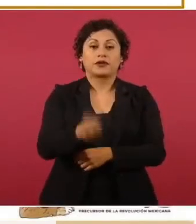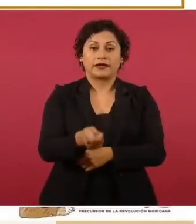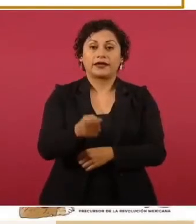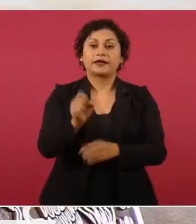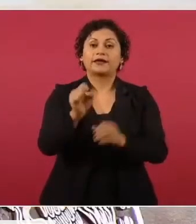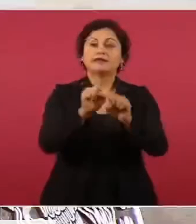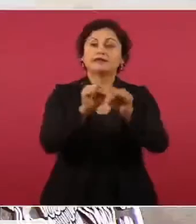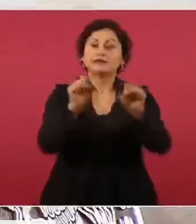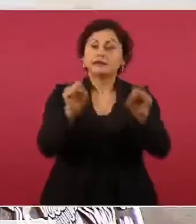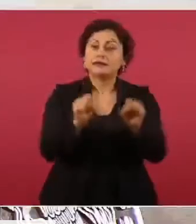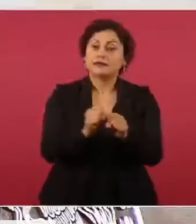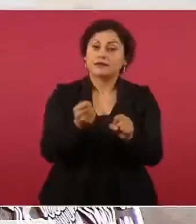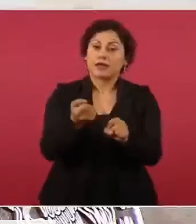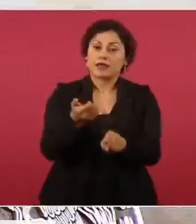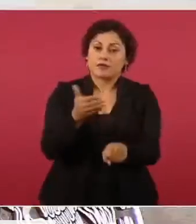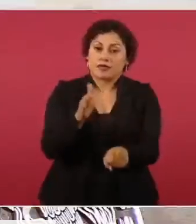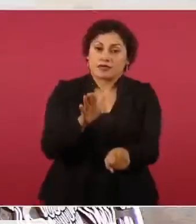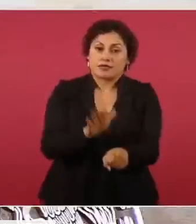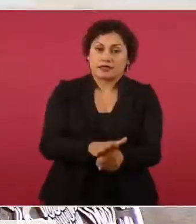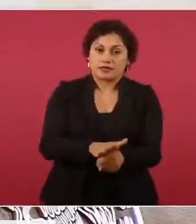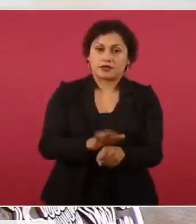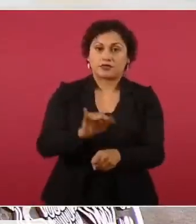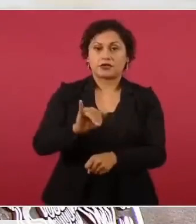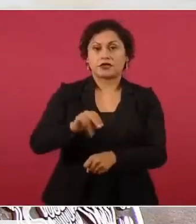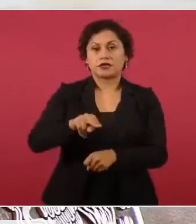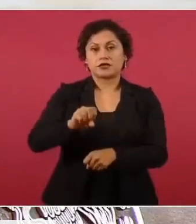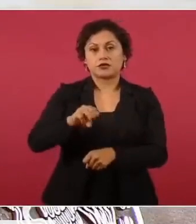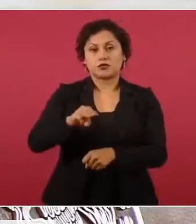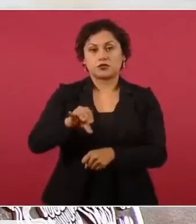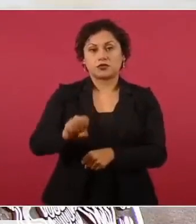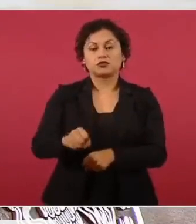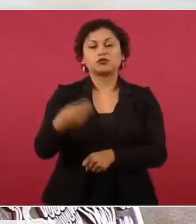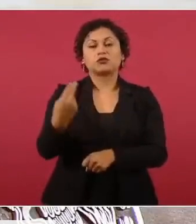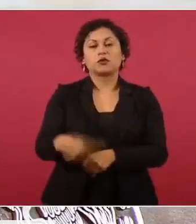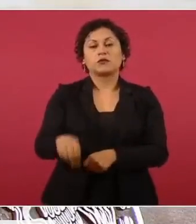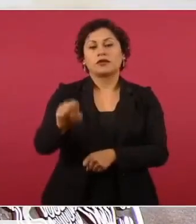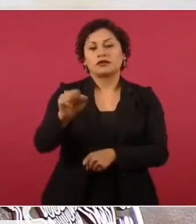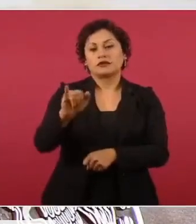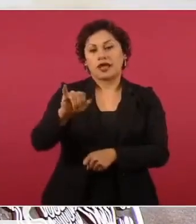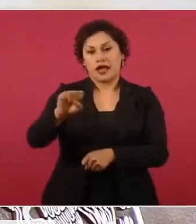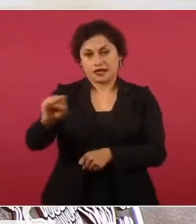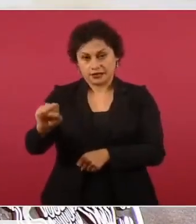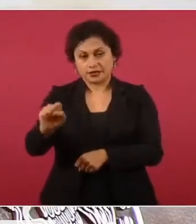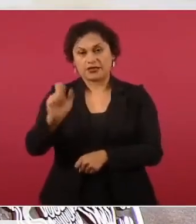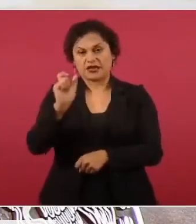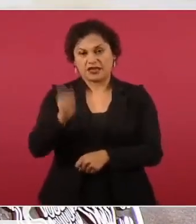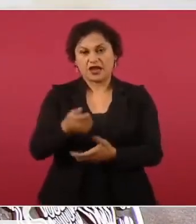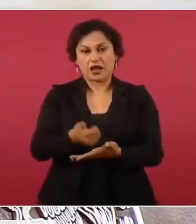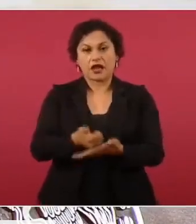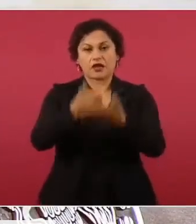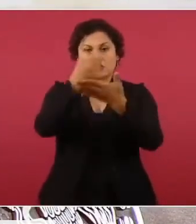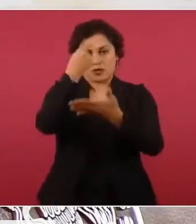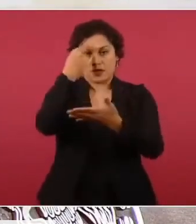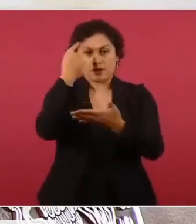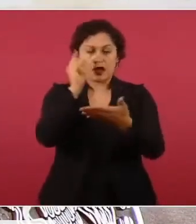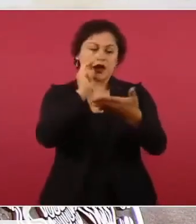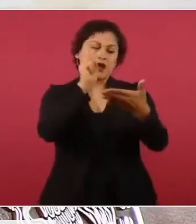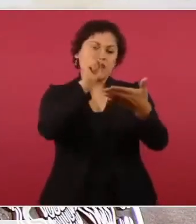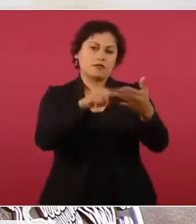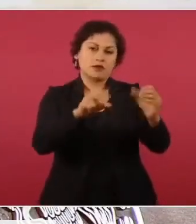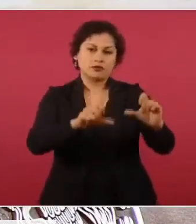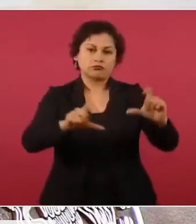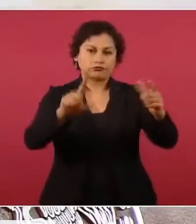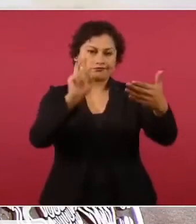insumos. El sistema de administración de insumos, SAI como se le conoce, lo que nos permite ver es cuántas recetas se surtieron.